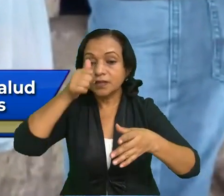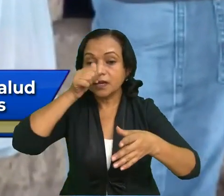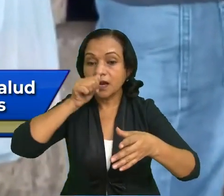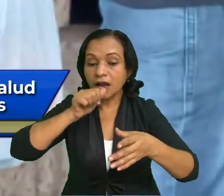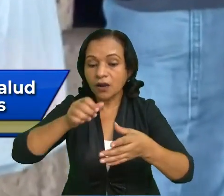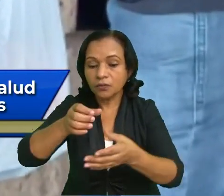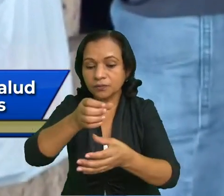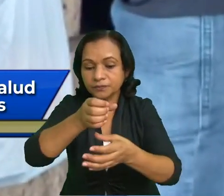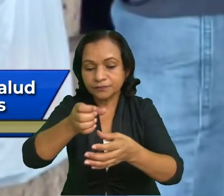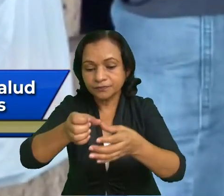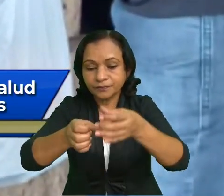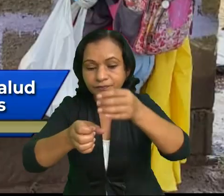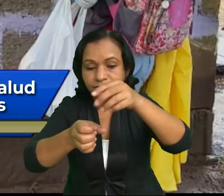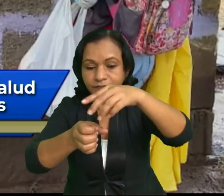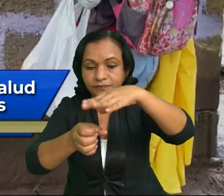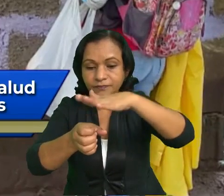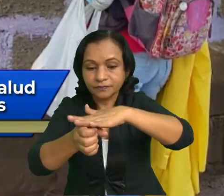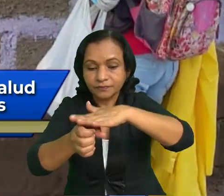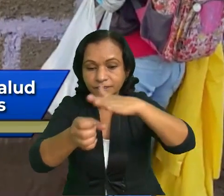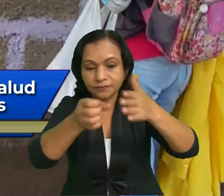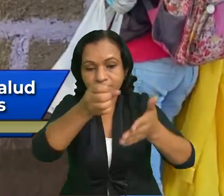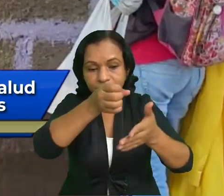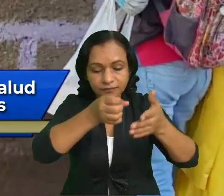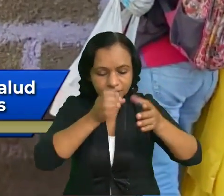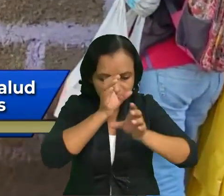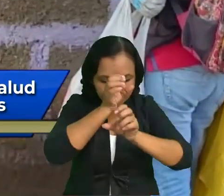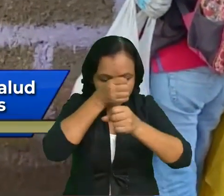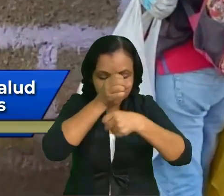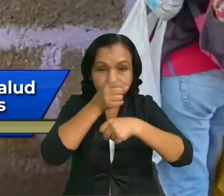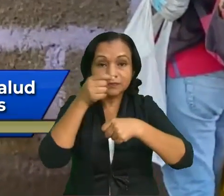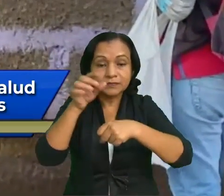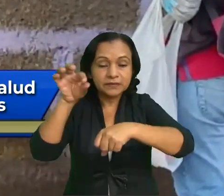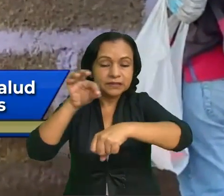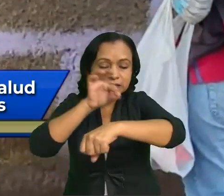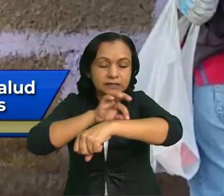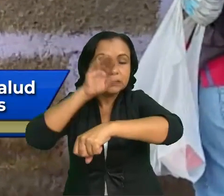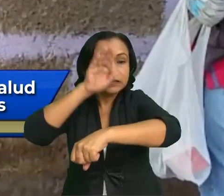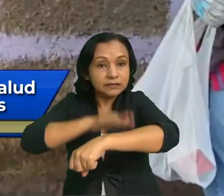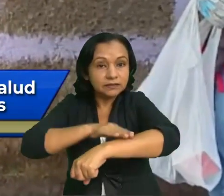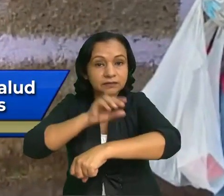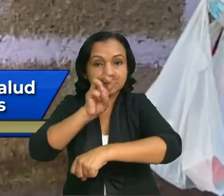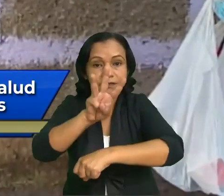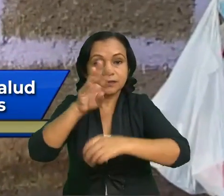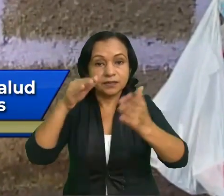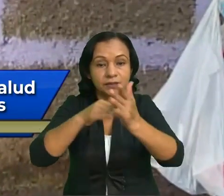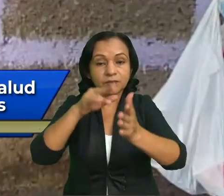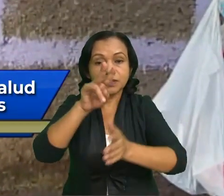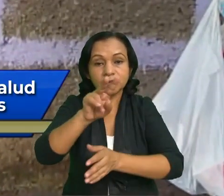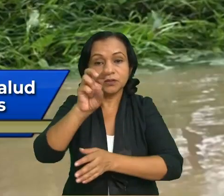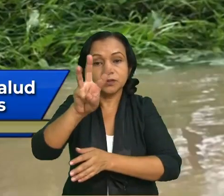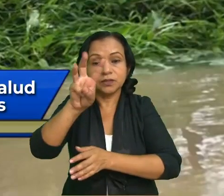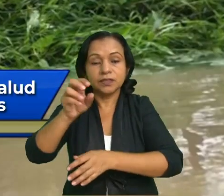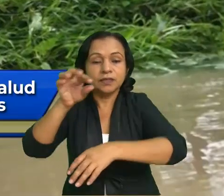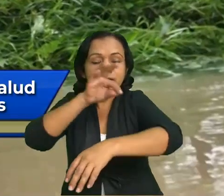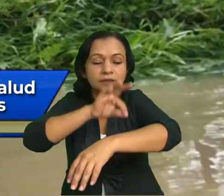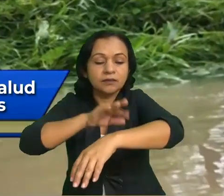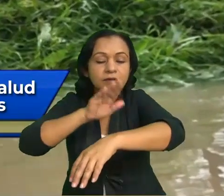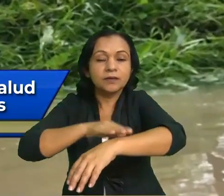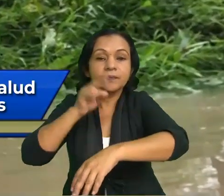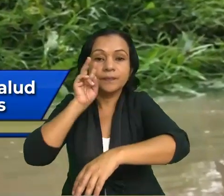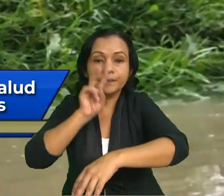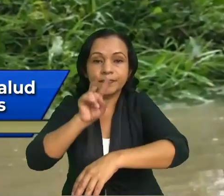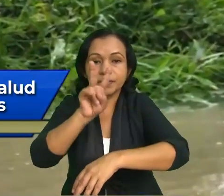el virus el área que tiene mayor cantidad de casos de malaria hemos realizado un total de 3 mil 230 muestras y hemos tenido